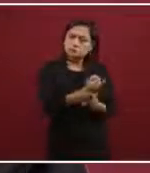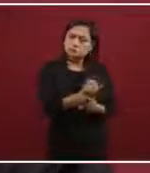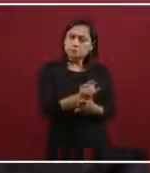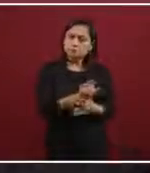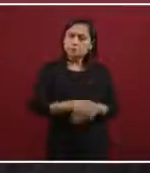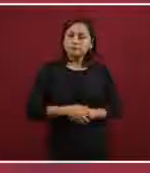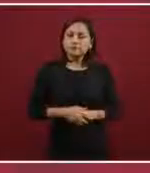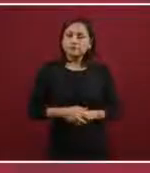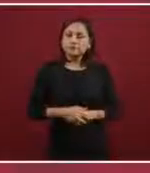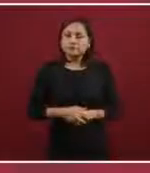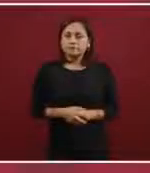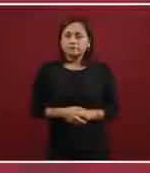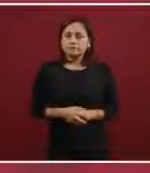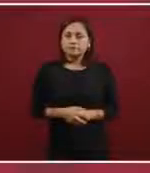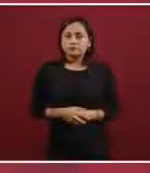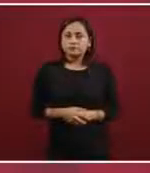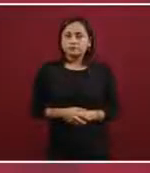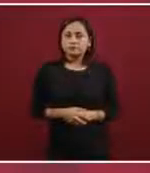qué sé